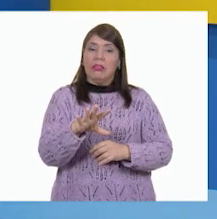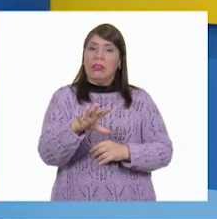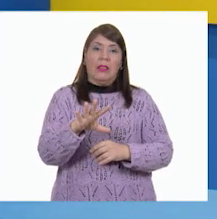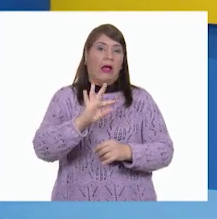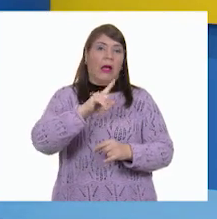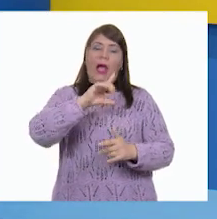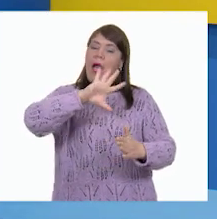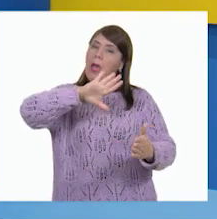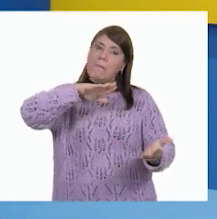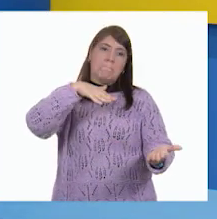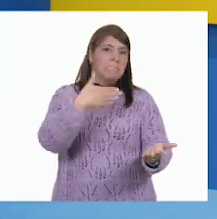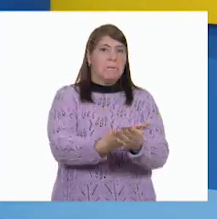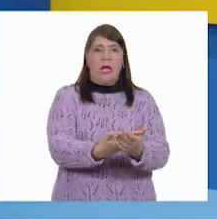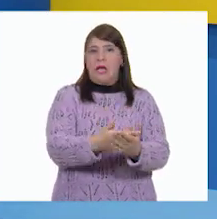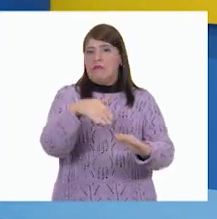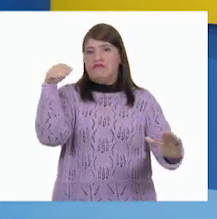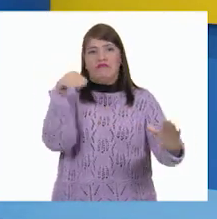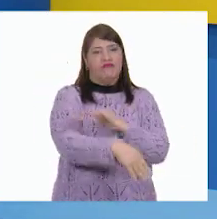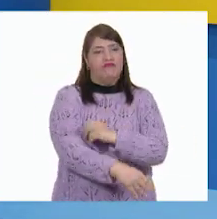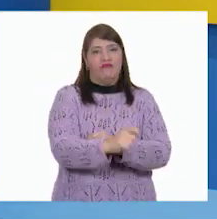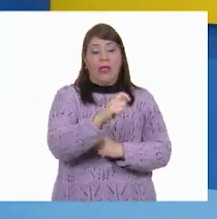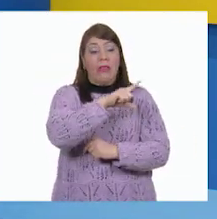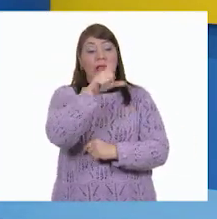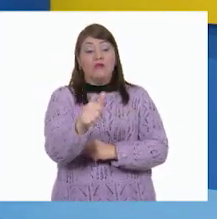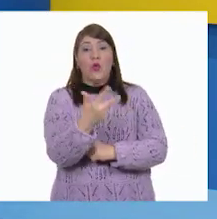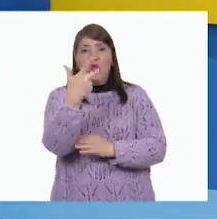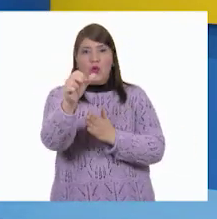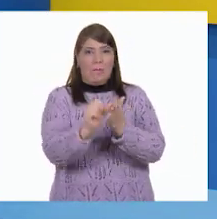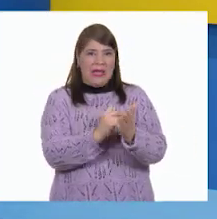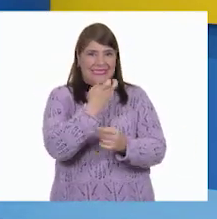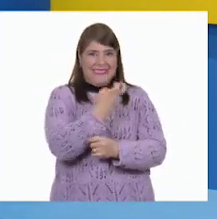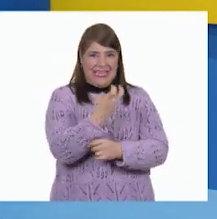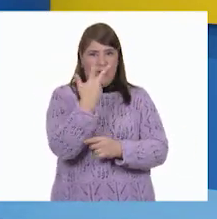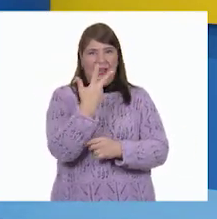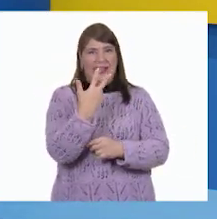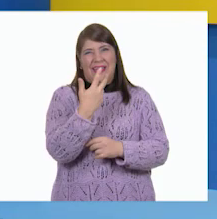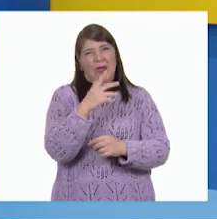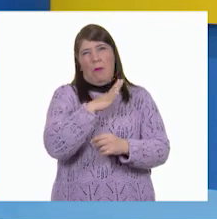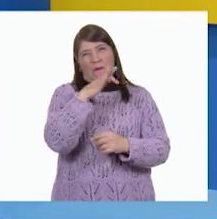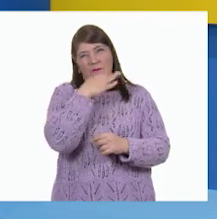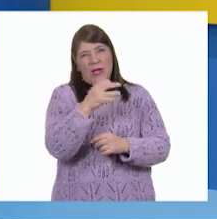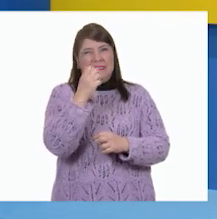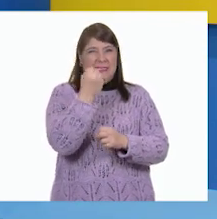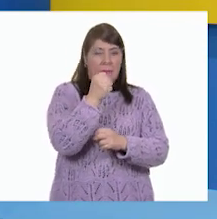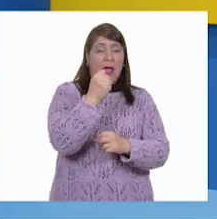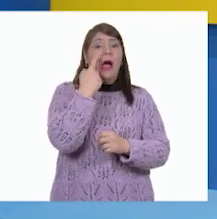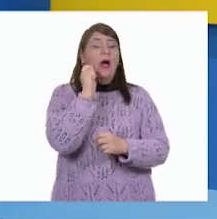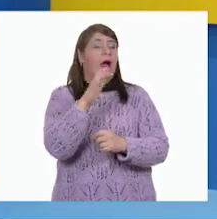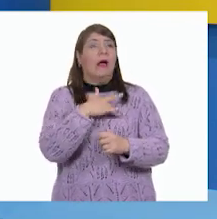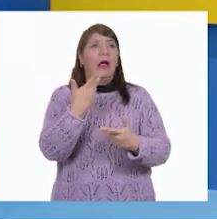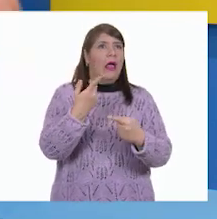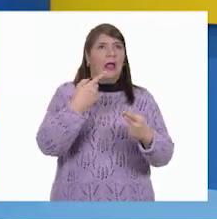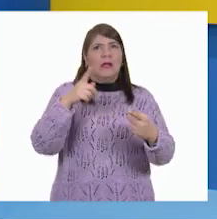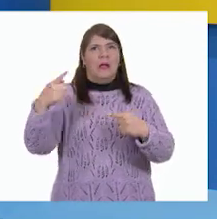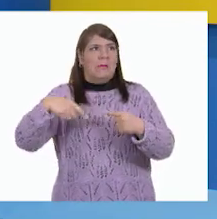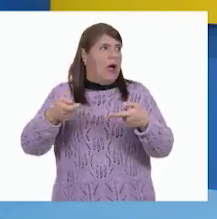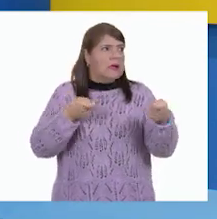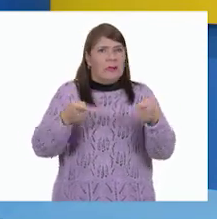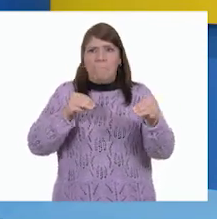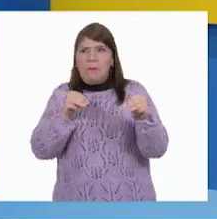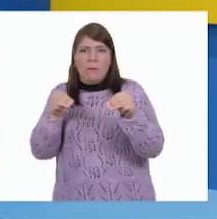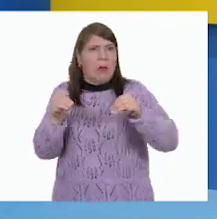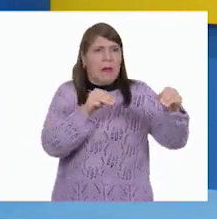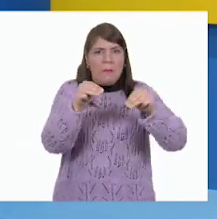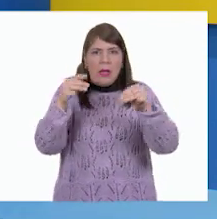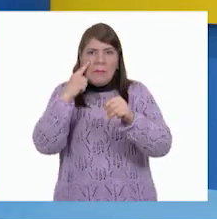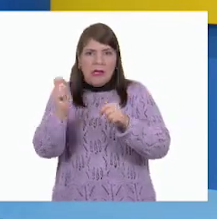cayó estrepitosamente 8 meses después de esa celebración. Estaba rebasado por las demandas, las movilizaciones